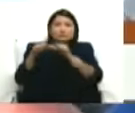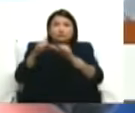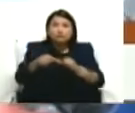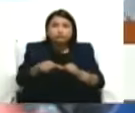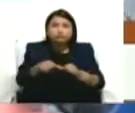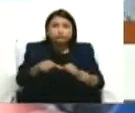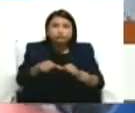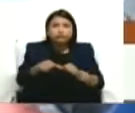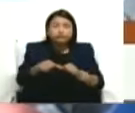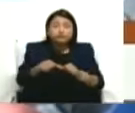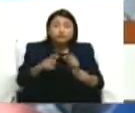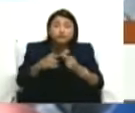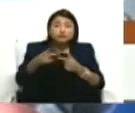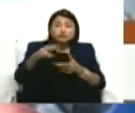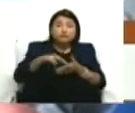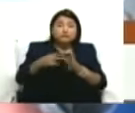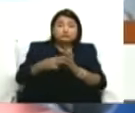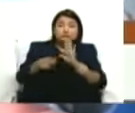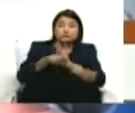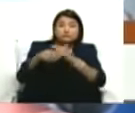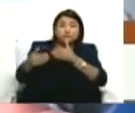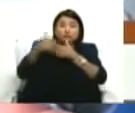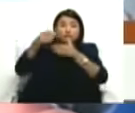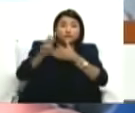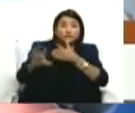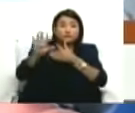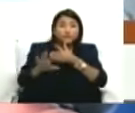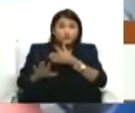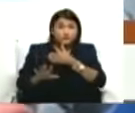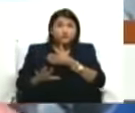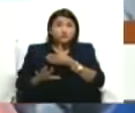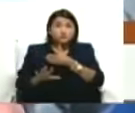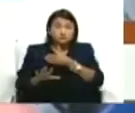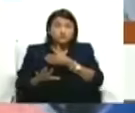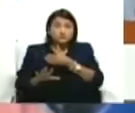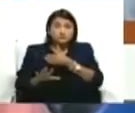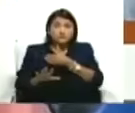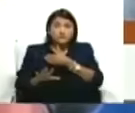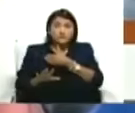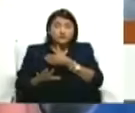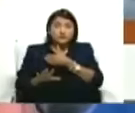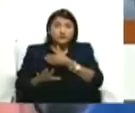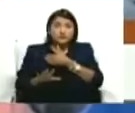las graves amenazas sobre nuestra patria. Y por eso